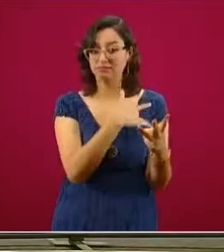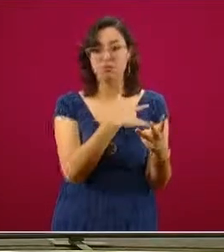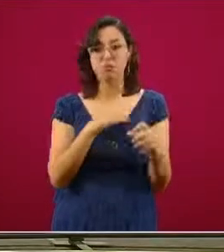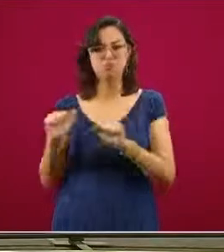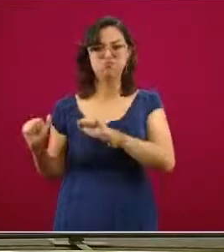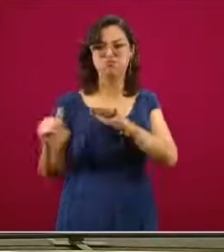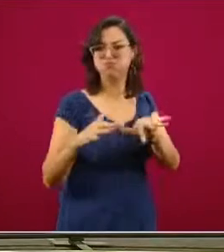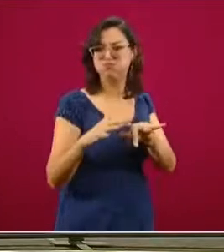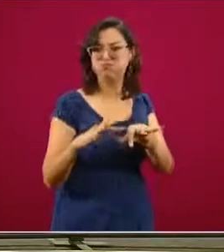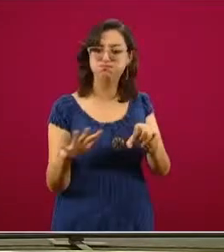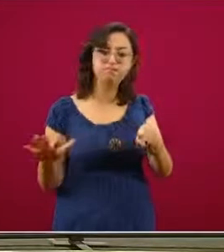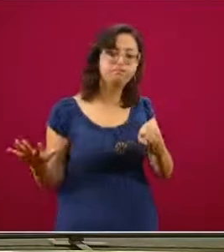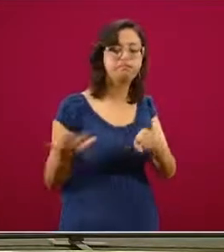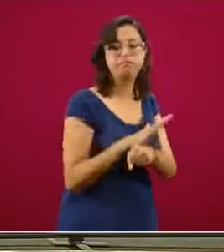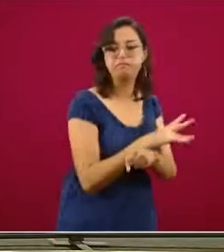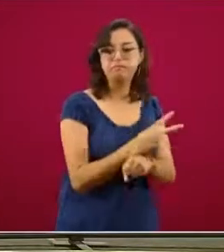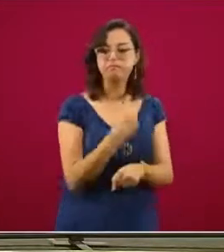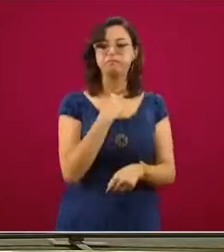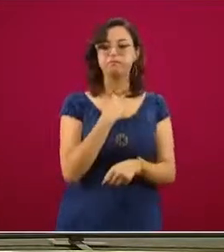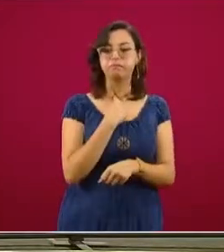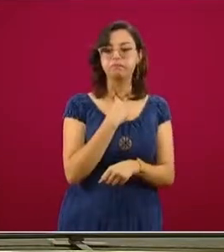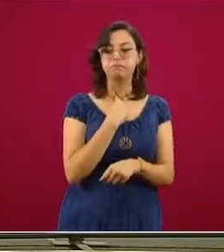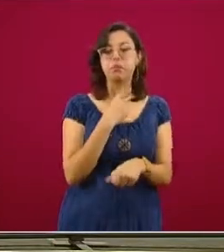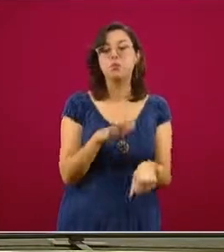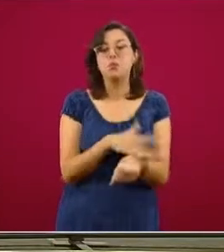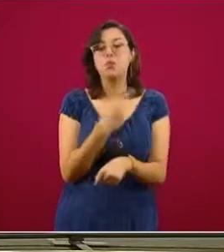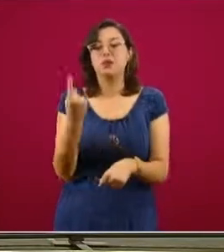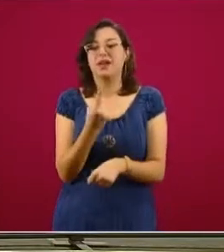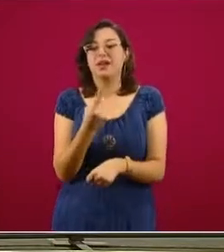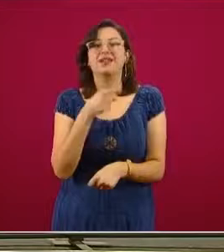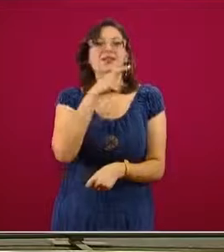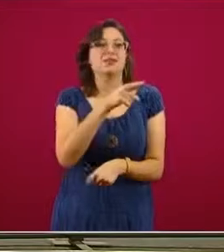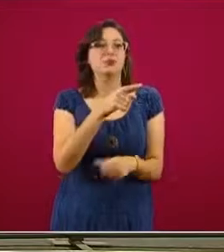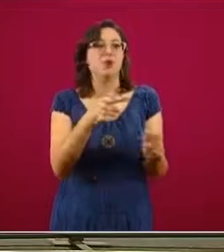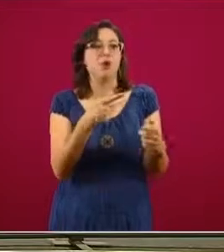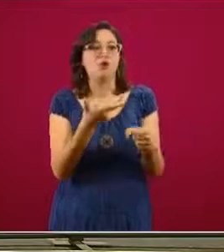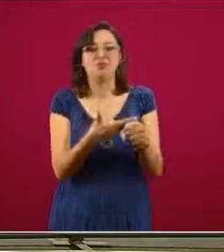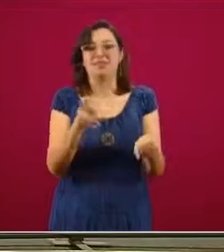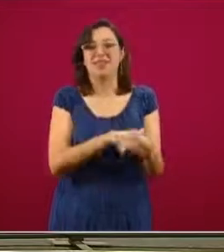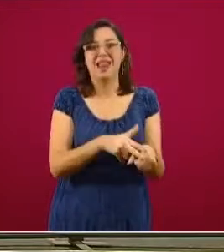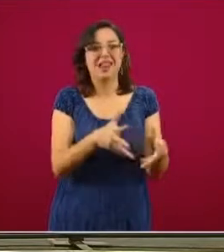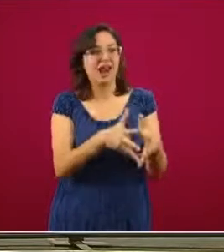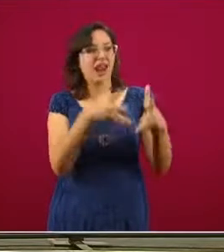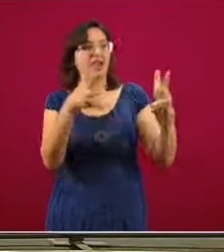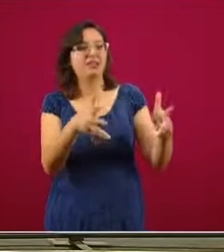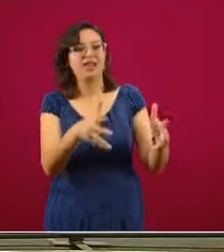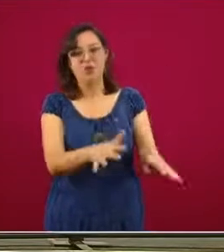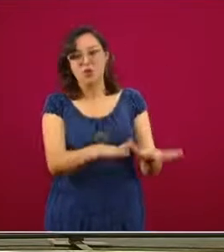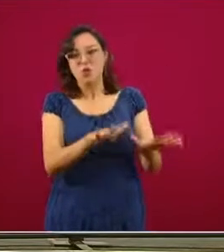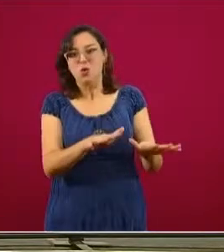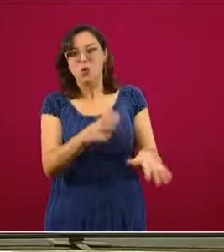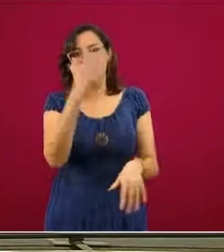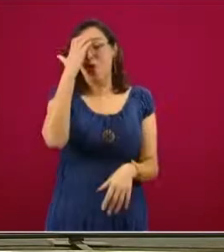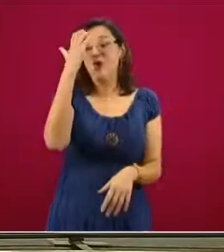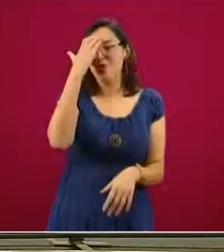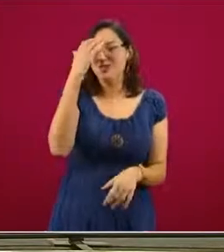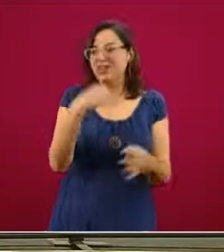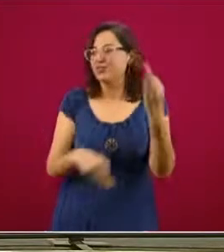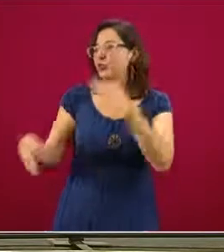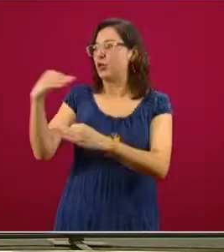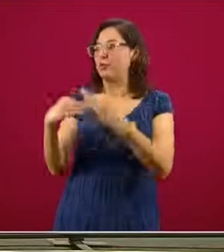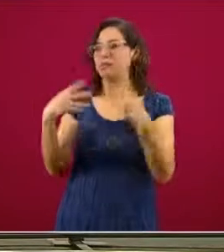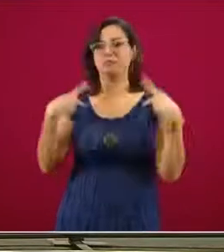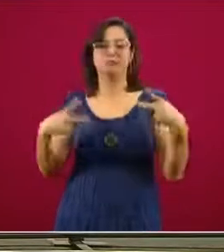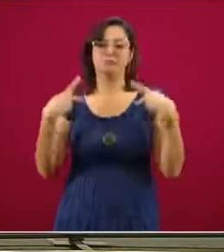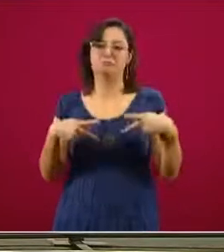se saturaron en la medida en que su prestigio, pero además su importancia, llevó a que una gran cantidad de personas en la